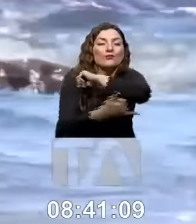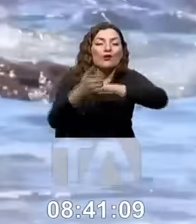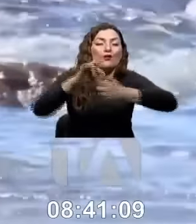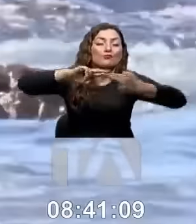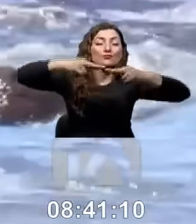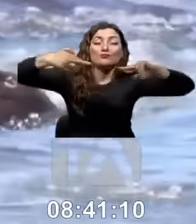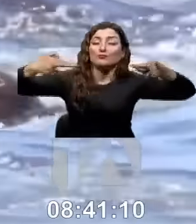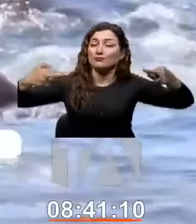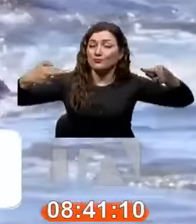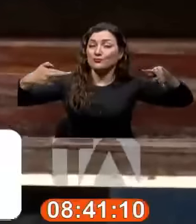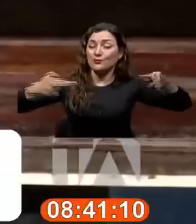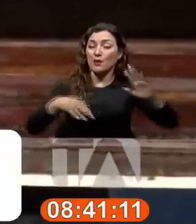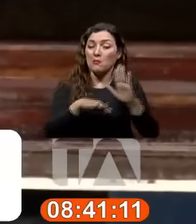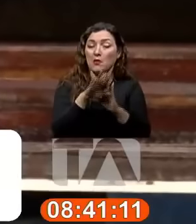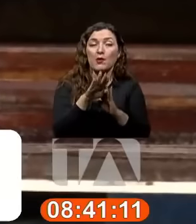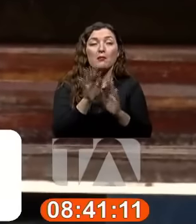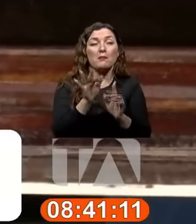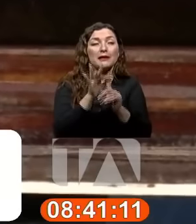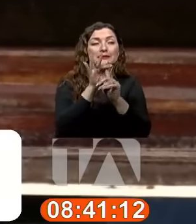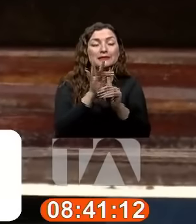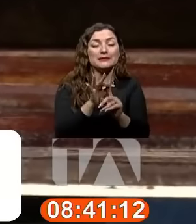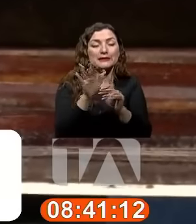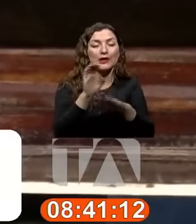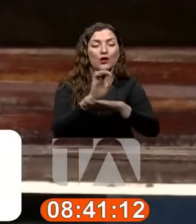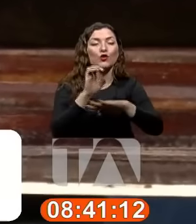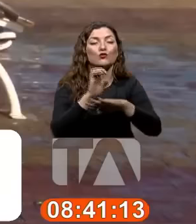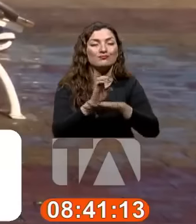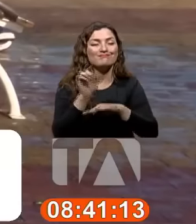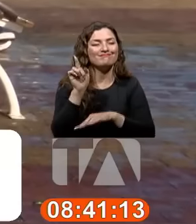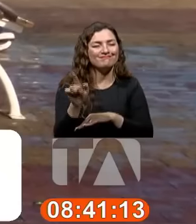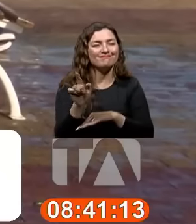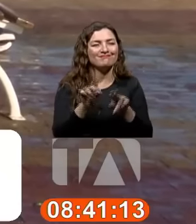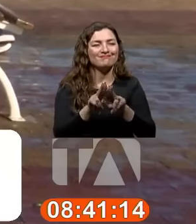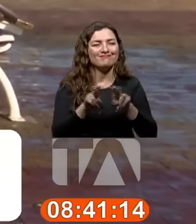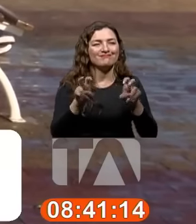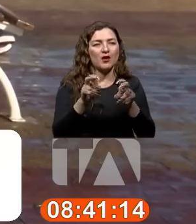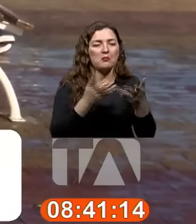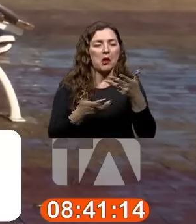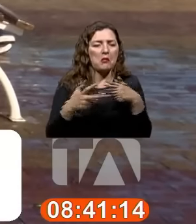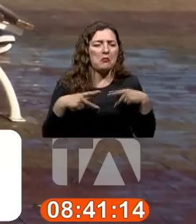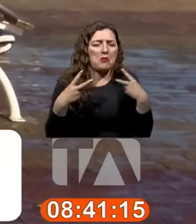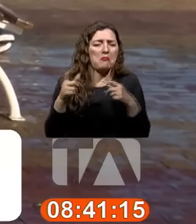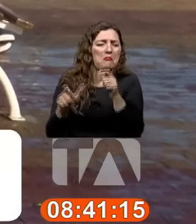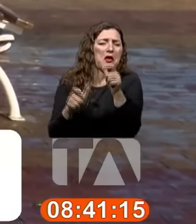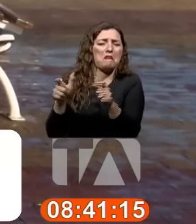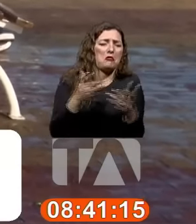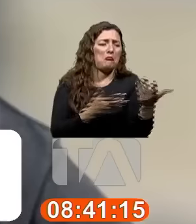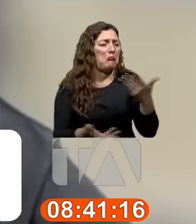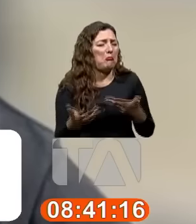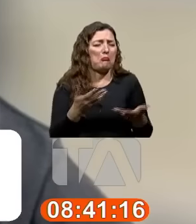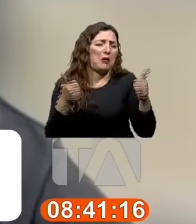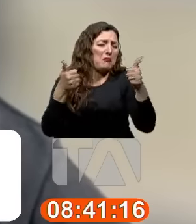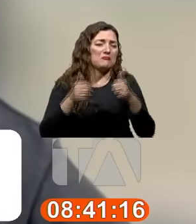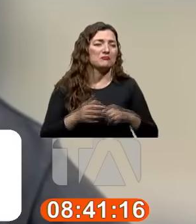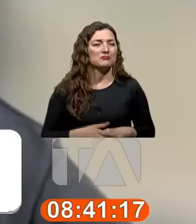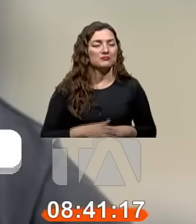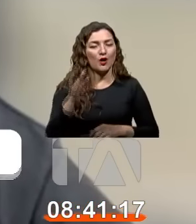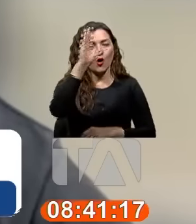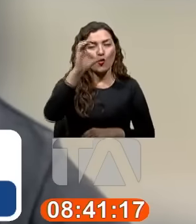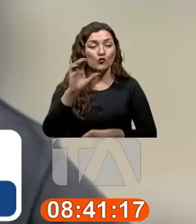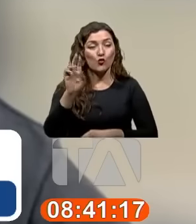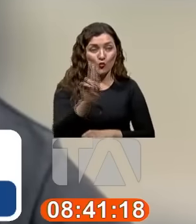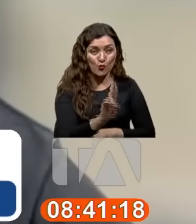región, pero la particularidad de las especies ecuatorianas es la natural convivencia que desarrollaron con el humano. Por ejemplo, en las costas de